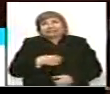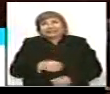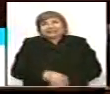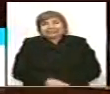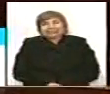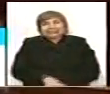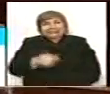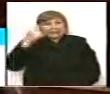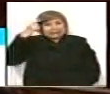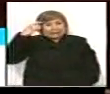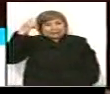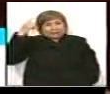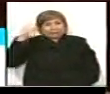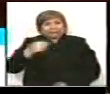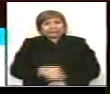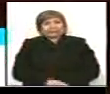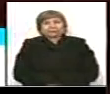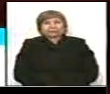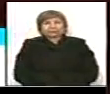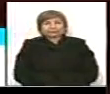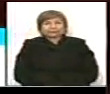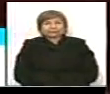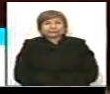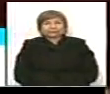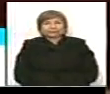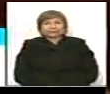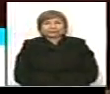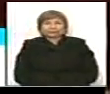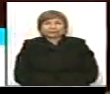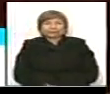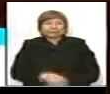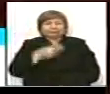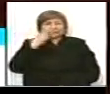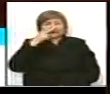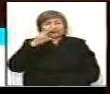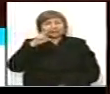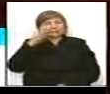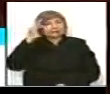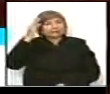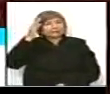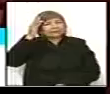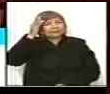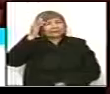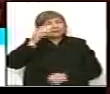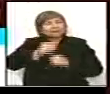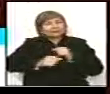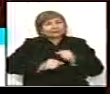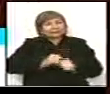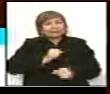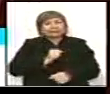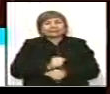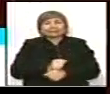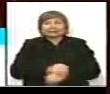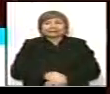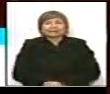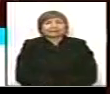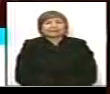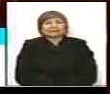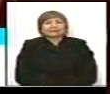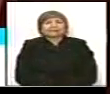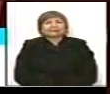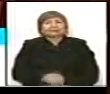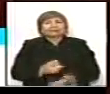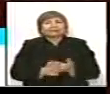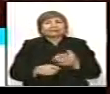Imagínense un poco, ¿no? Viendo los años, tal vez décadas, ¿no?